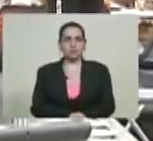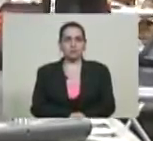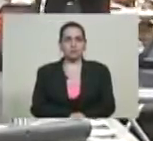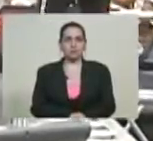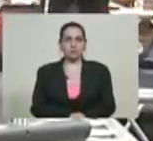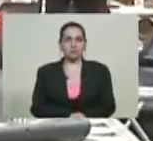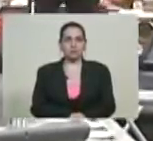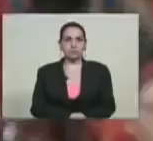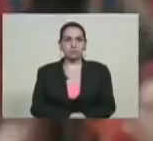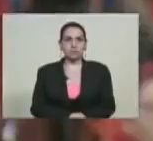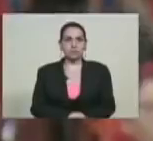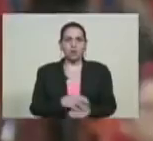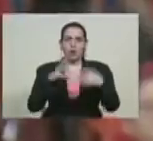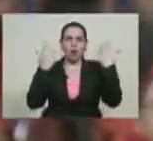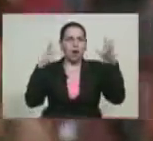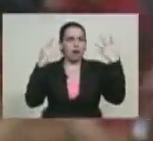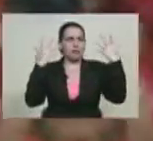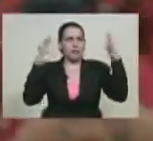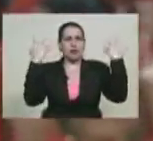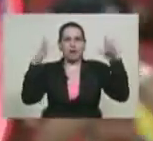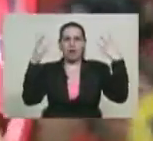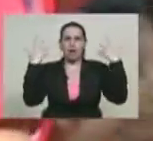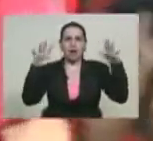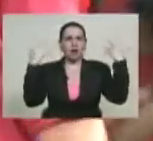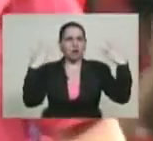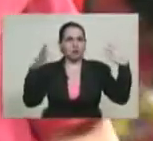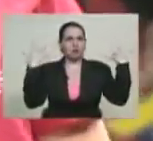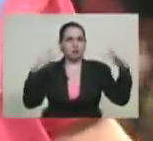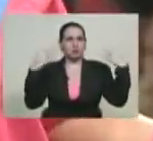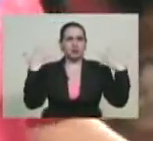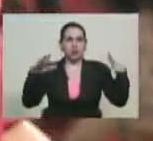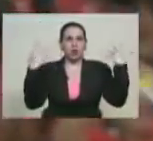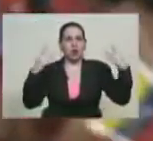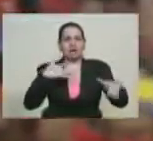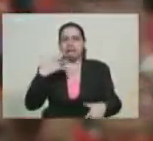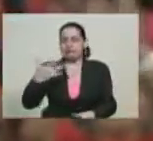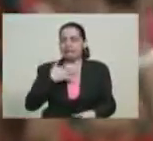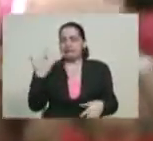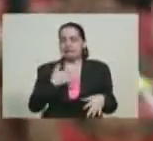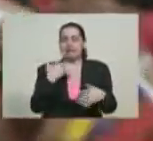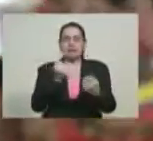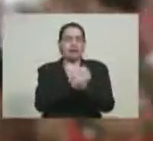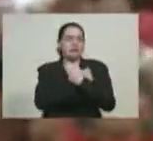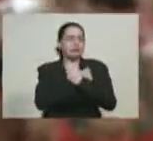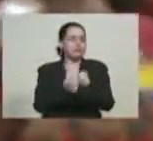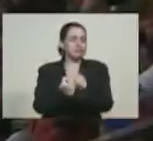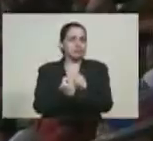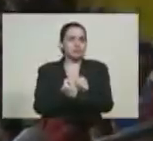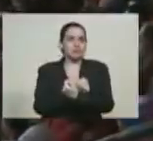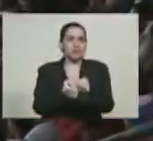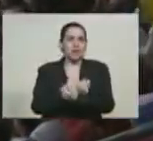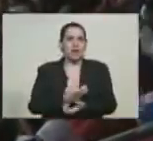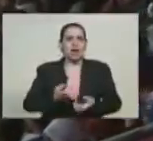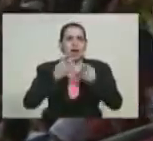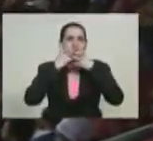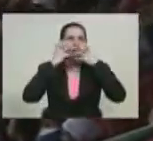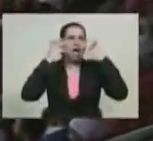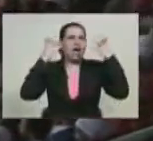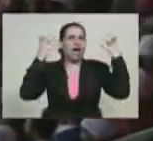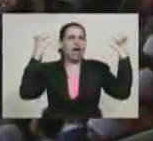¡Un fuerte aplauso! ¡Que se sienta el cariño! ¡Vamos! ¡Arriba!